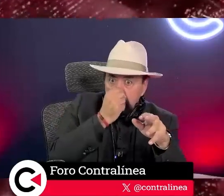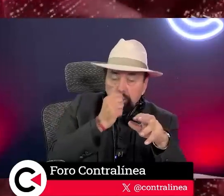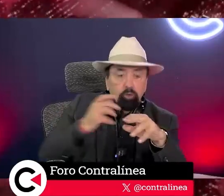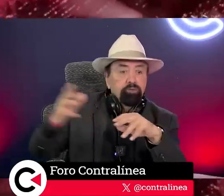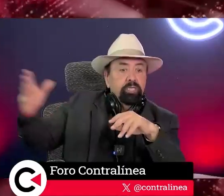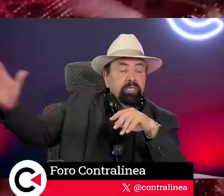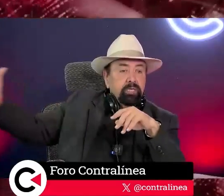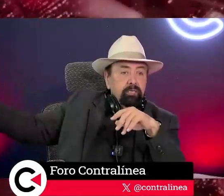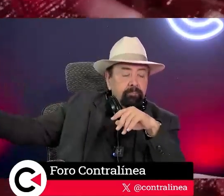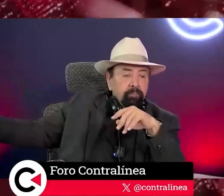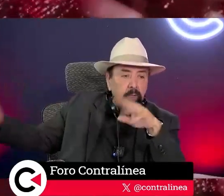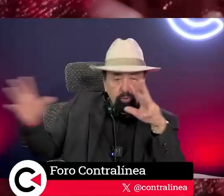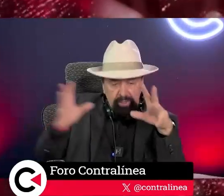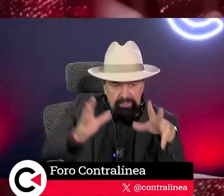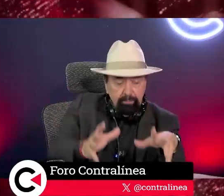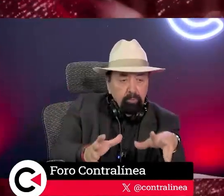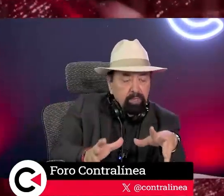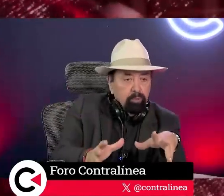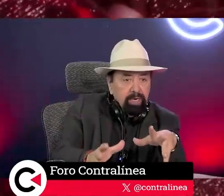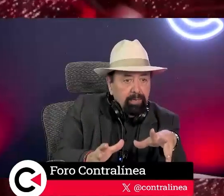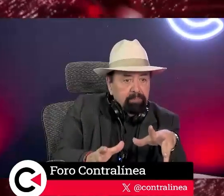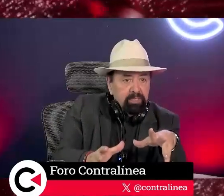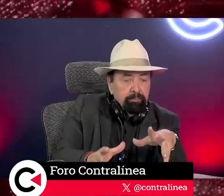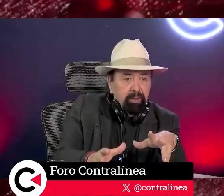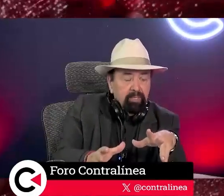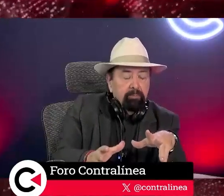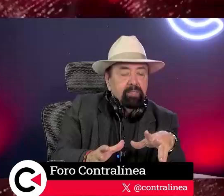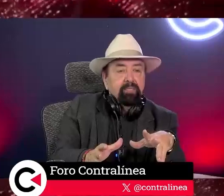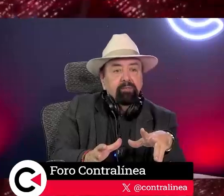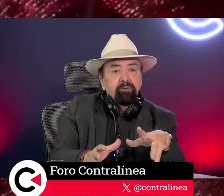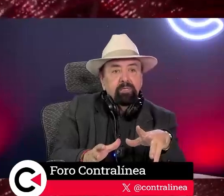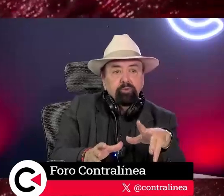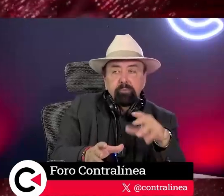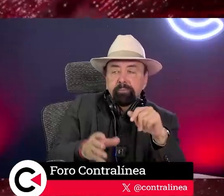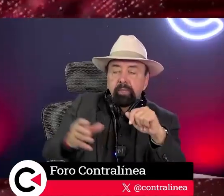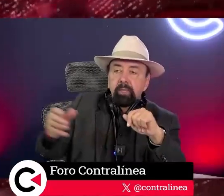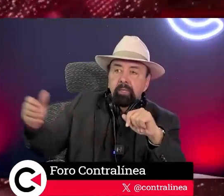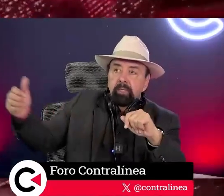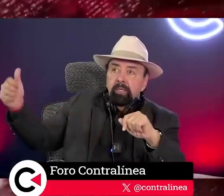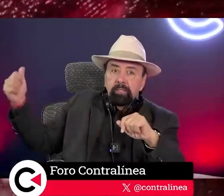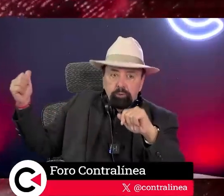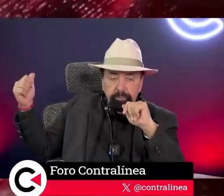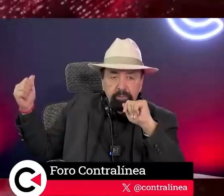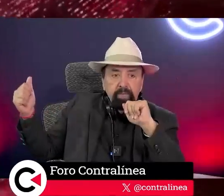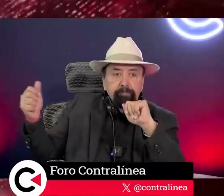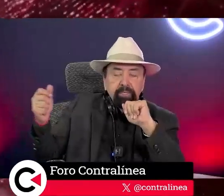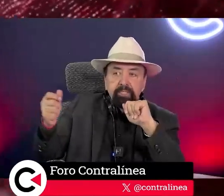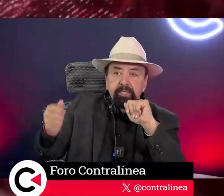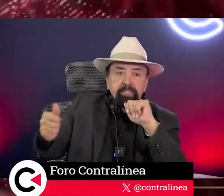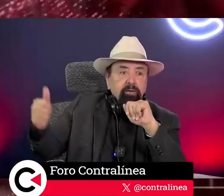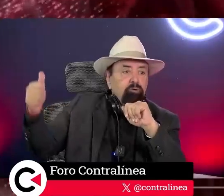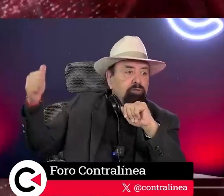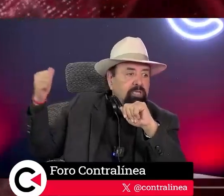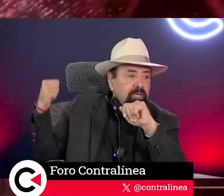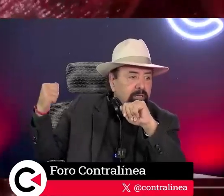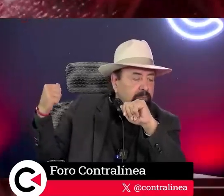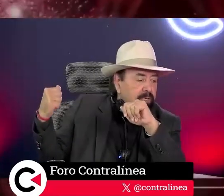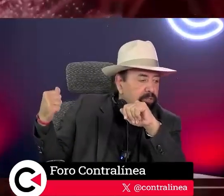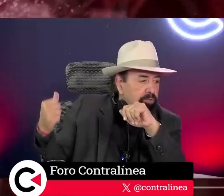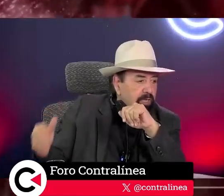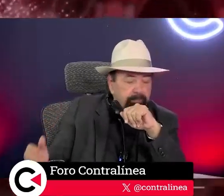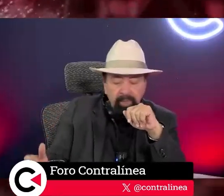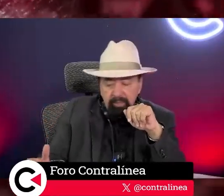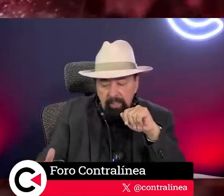de contener lo que ese momento era la principal demanda de Donald Trump en su primera presidencia, contener